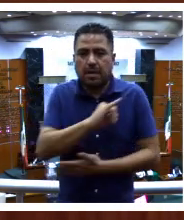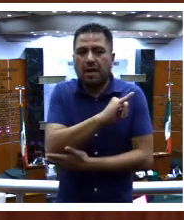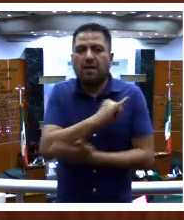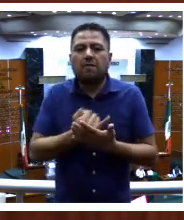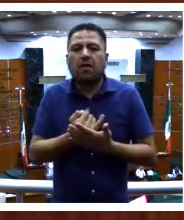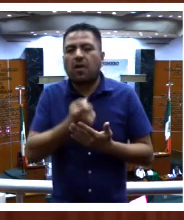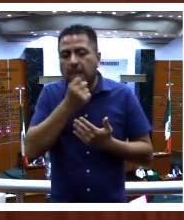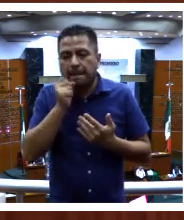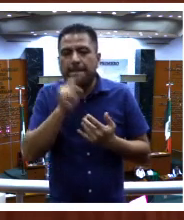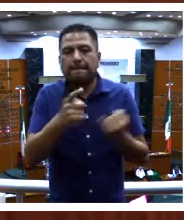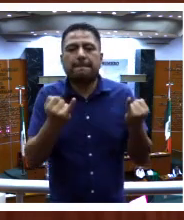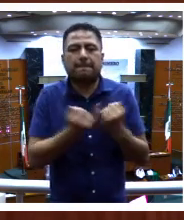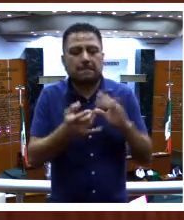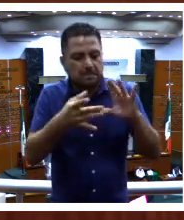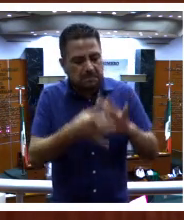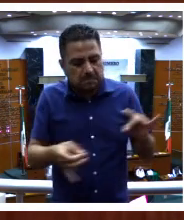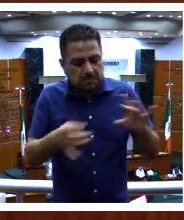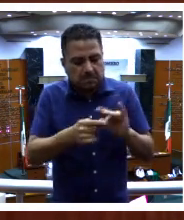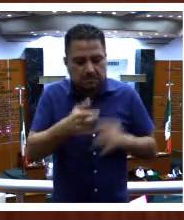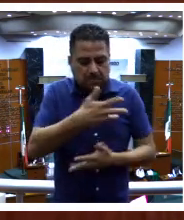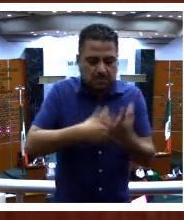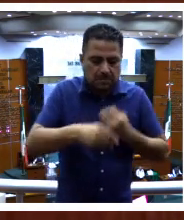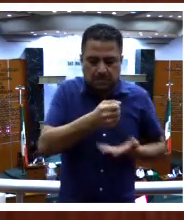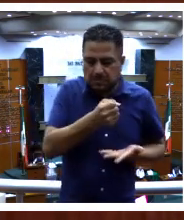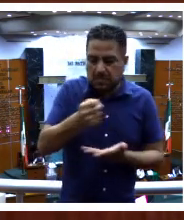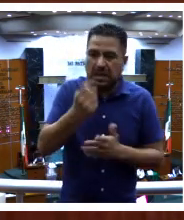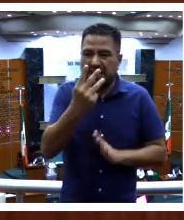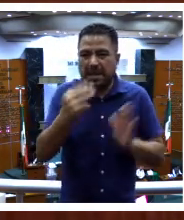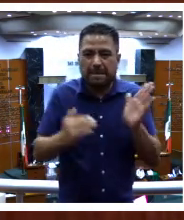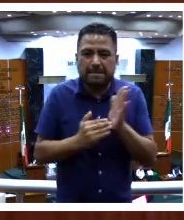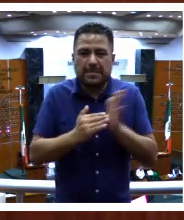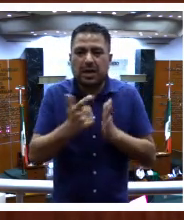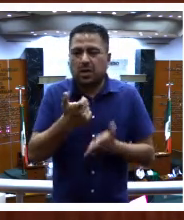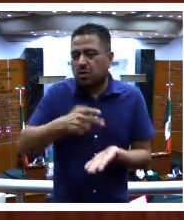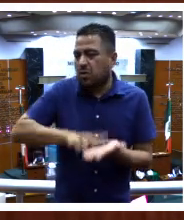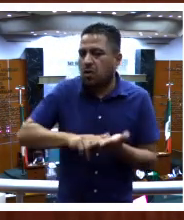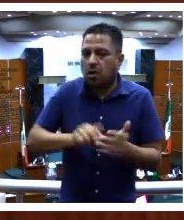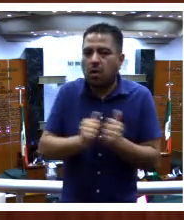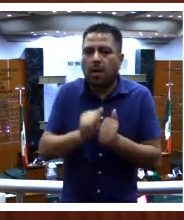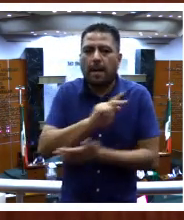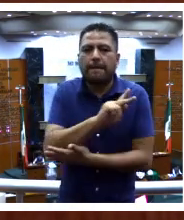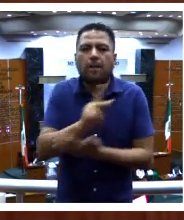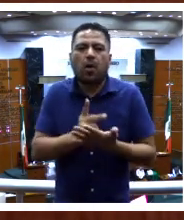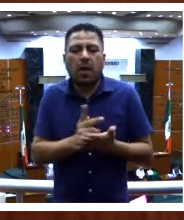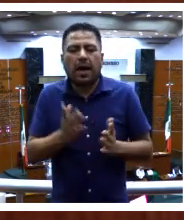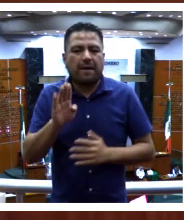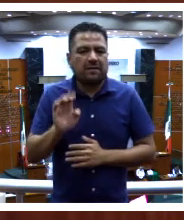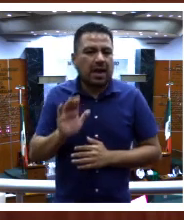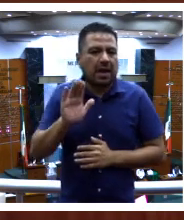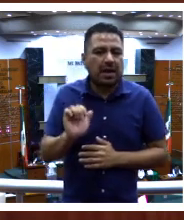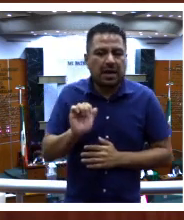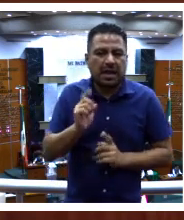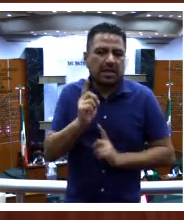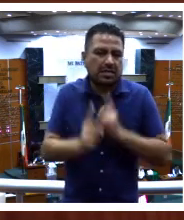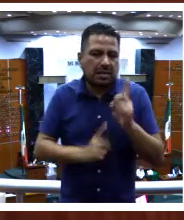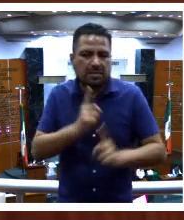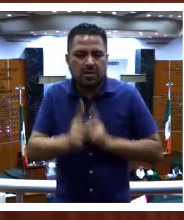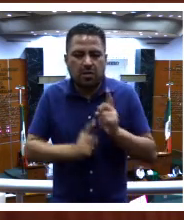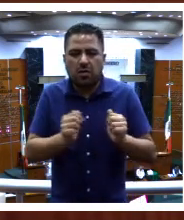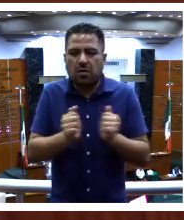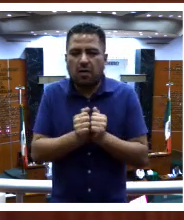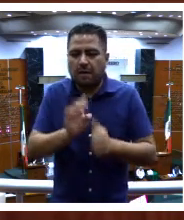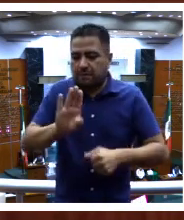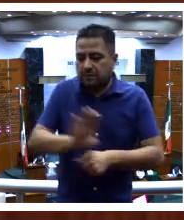informe también nos hablan de una inversión de 3 millones de pesos a través del programa Becas Deportivas, con el